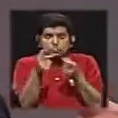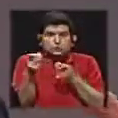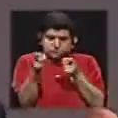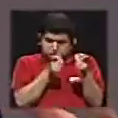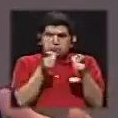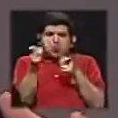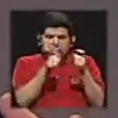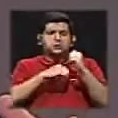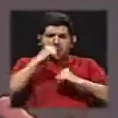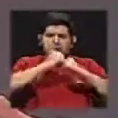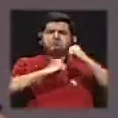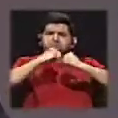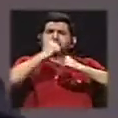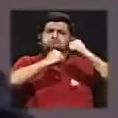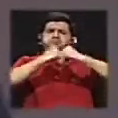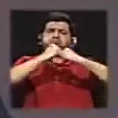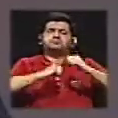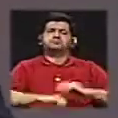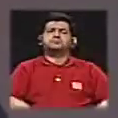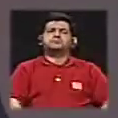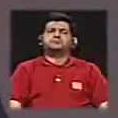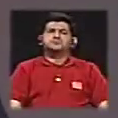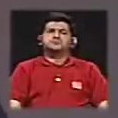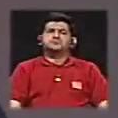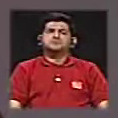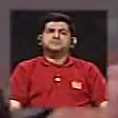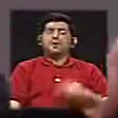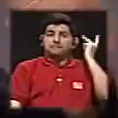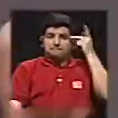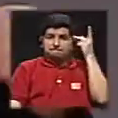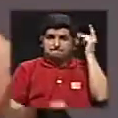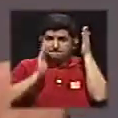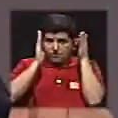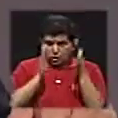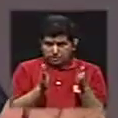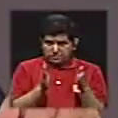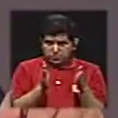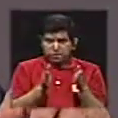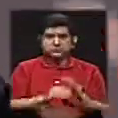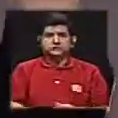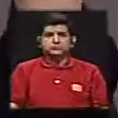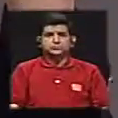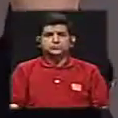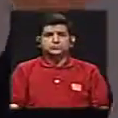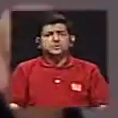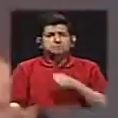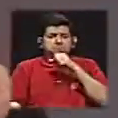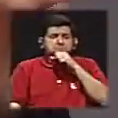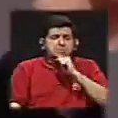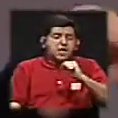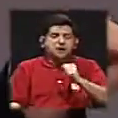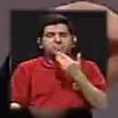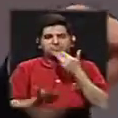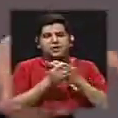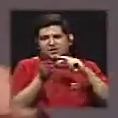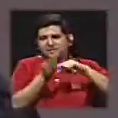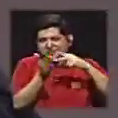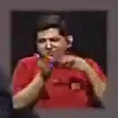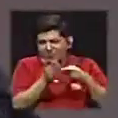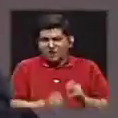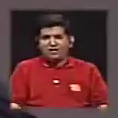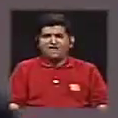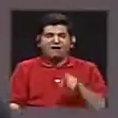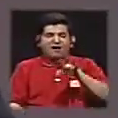controlaron la estructura. Y los políticos viejos, en el buen sentido,